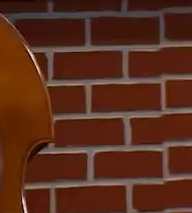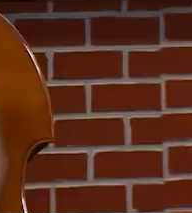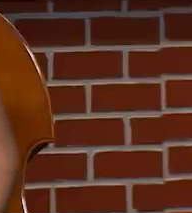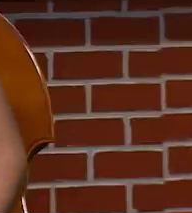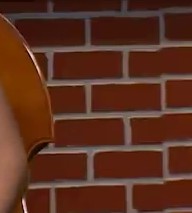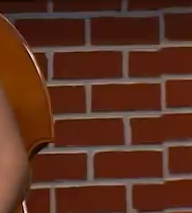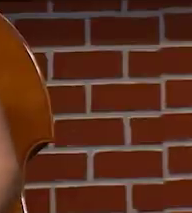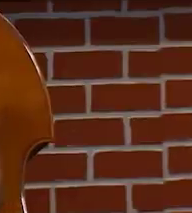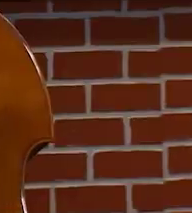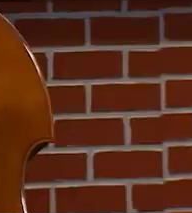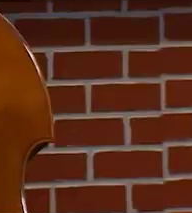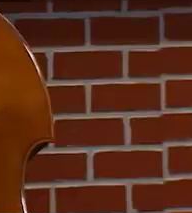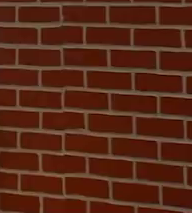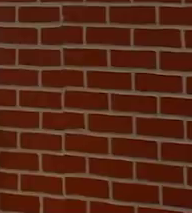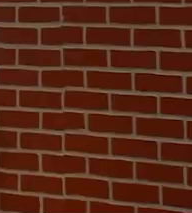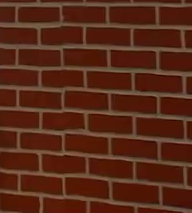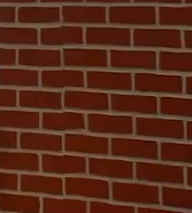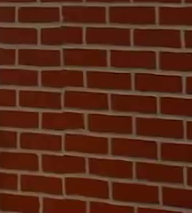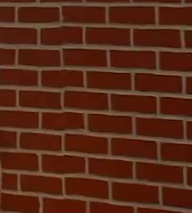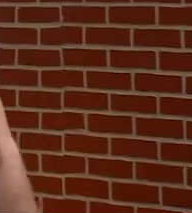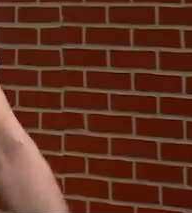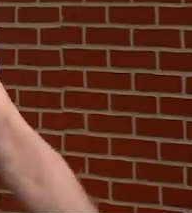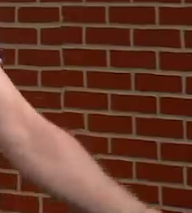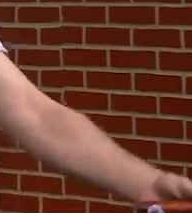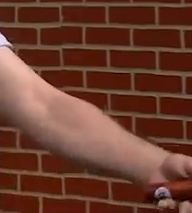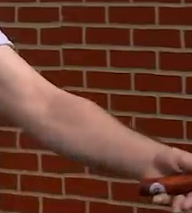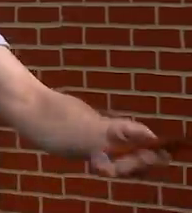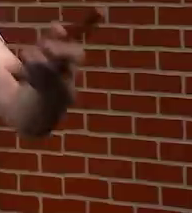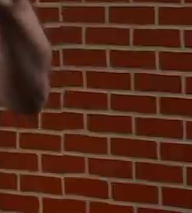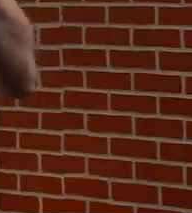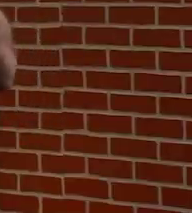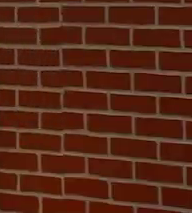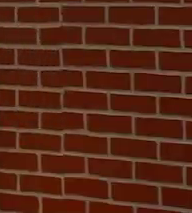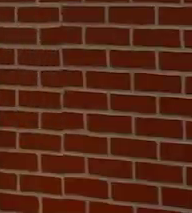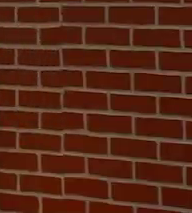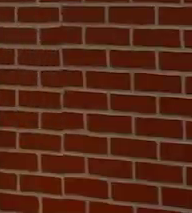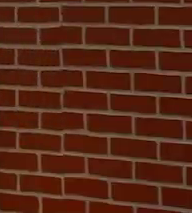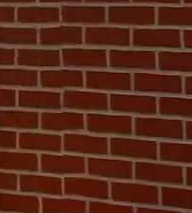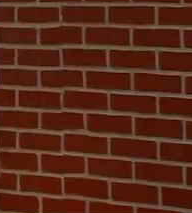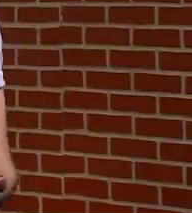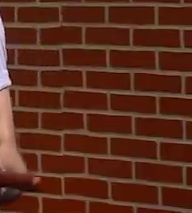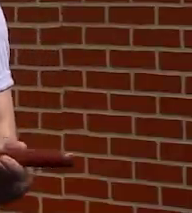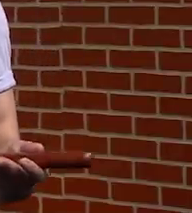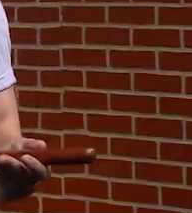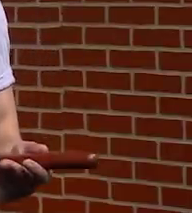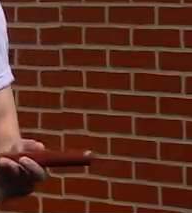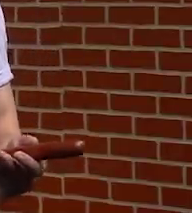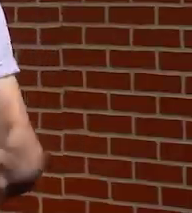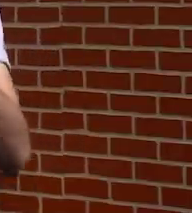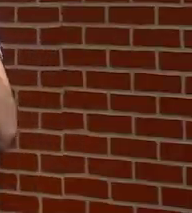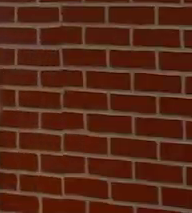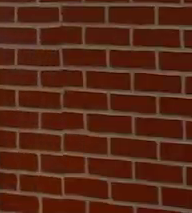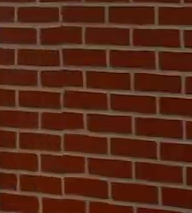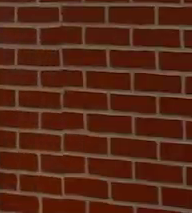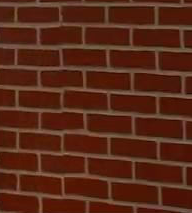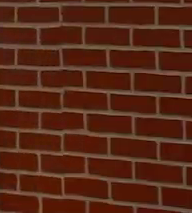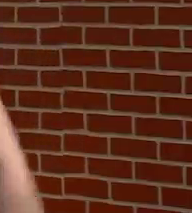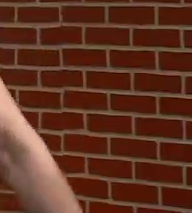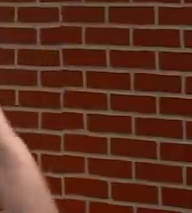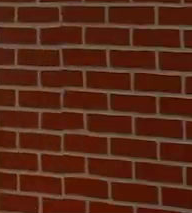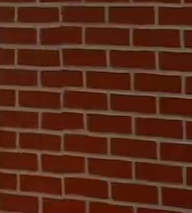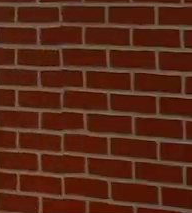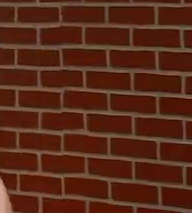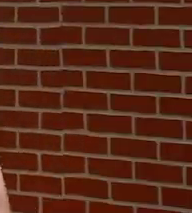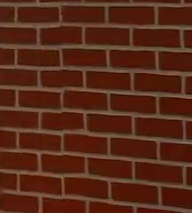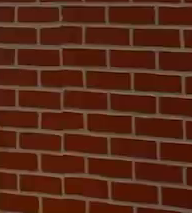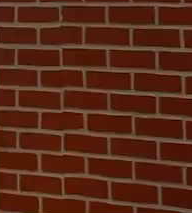negra ligada a una blanca. Bueno, pues hagamos ejercicios para comprenderlo mejor. Ejercicio